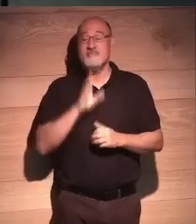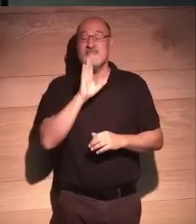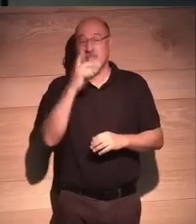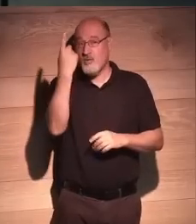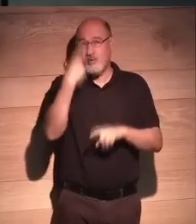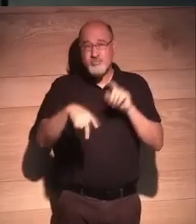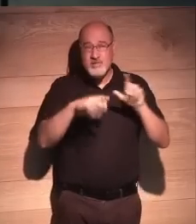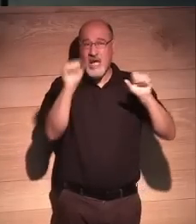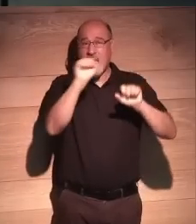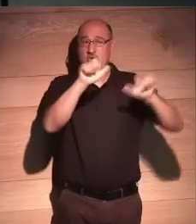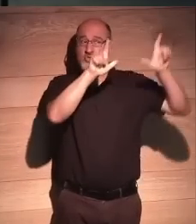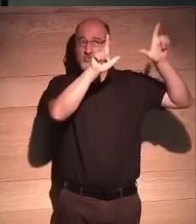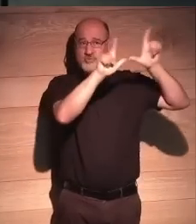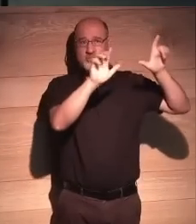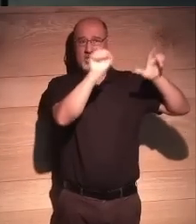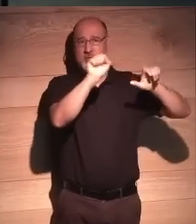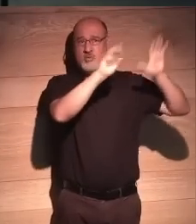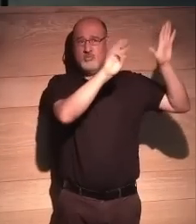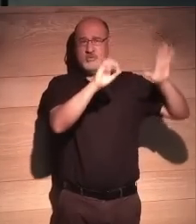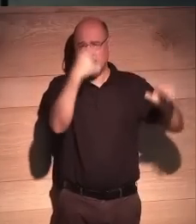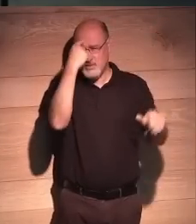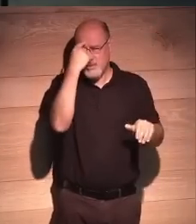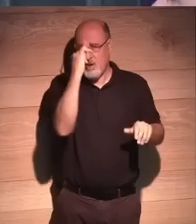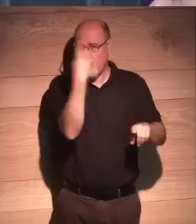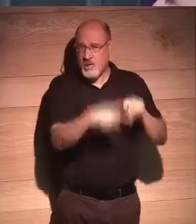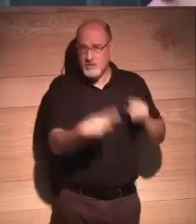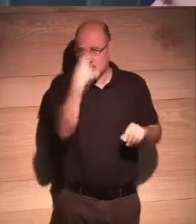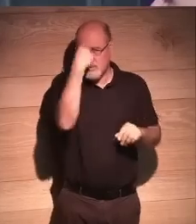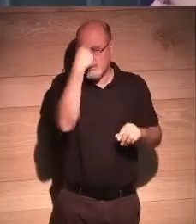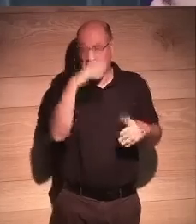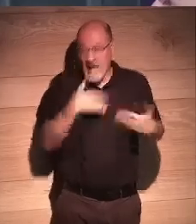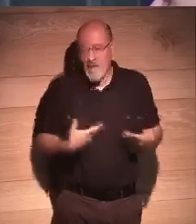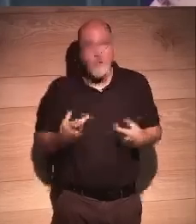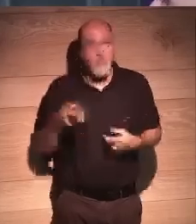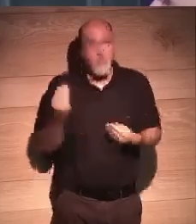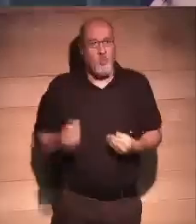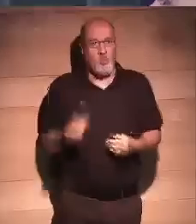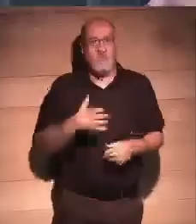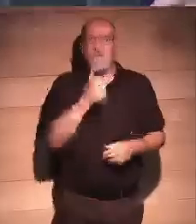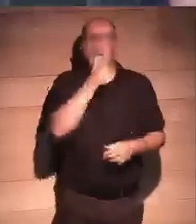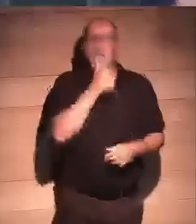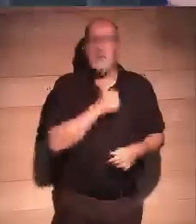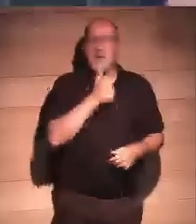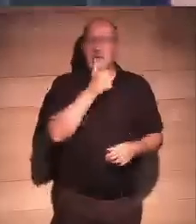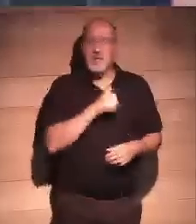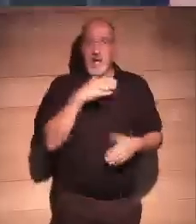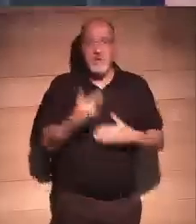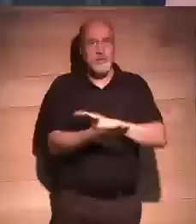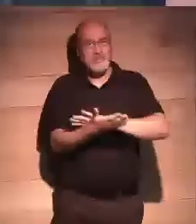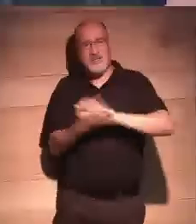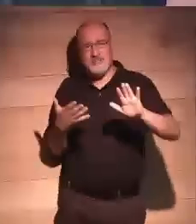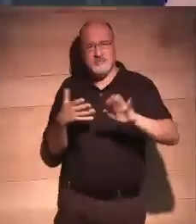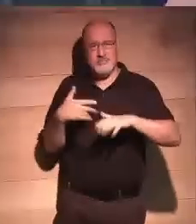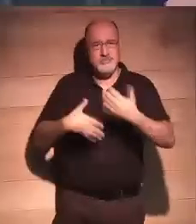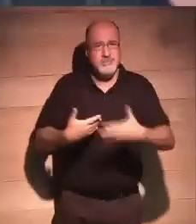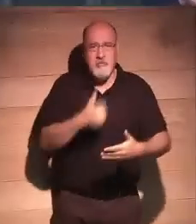menos de la televisión de los 80, que creo que nos vendría bien ahora, es la paciencia. Porque ahora vamos tan rápido